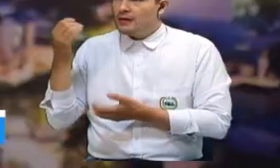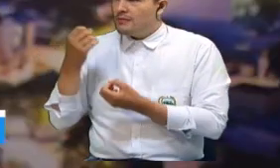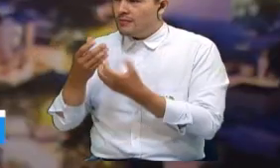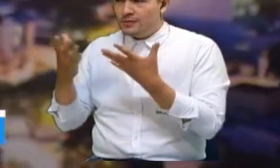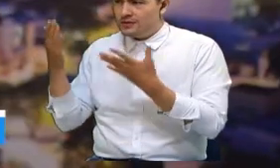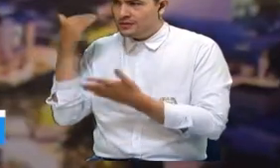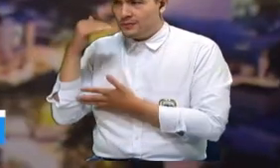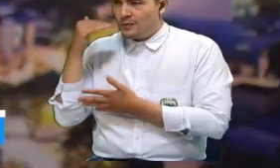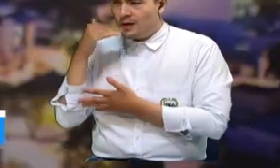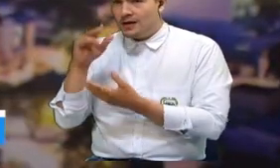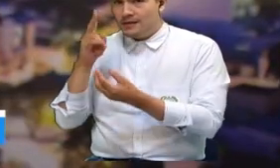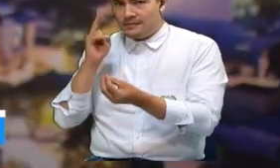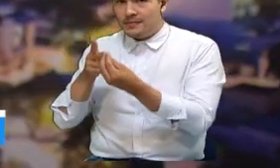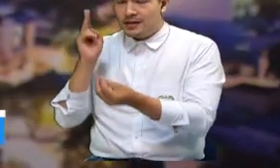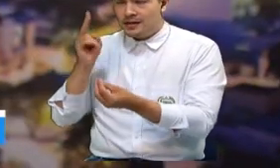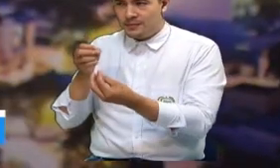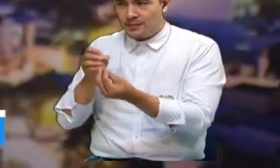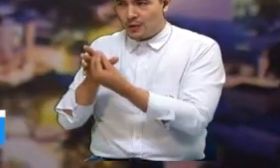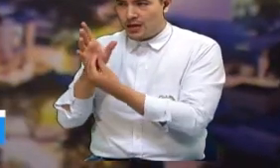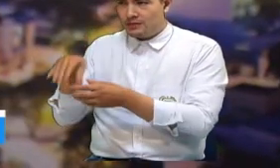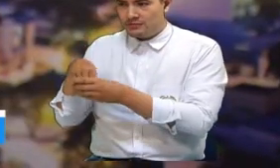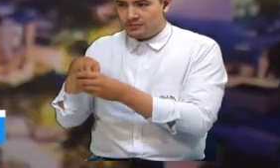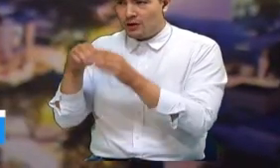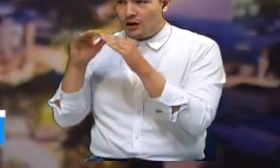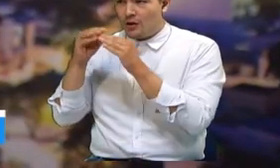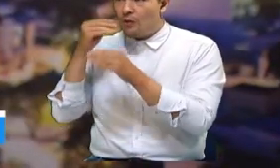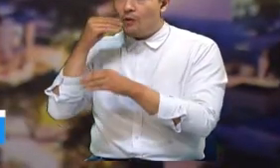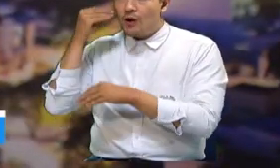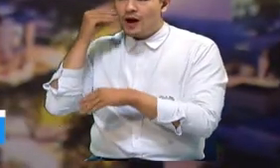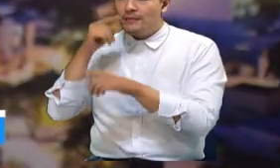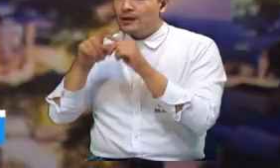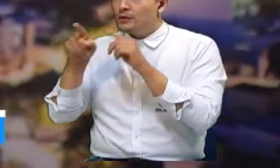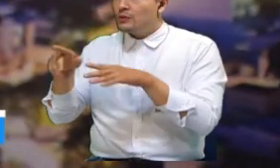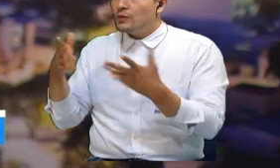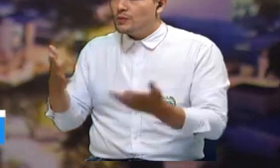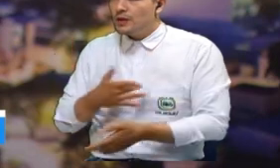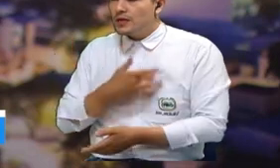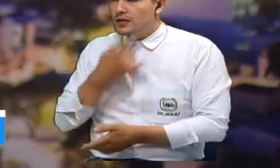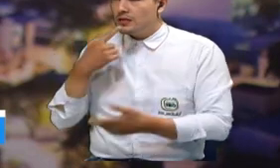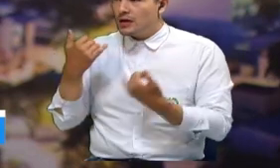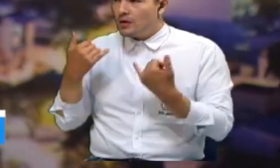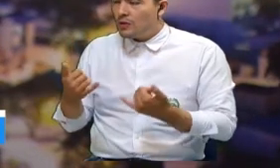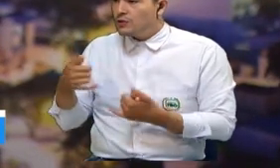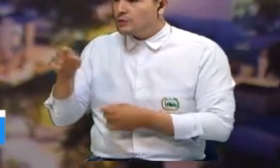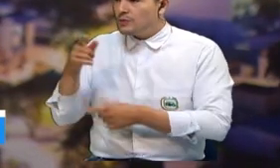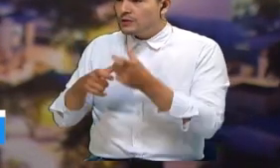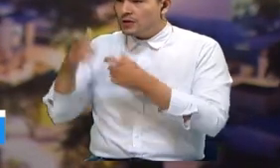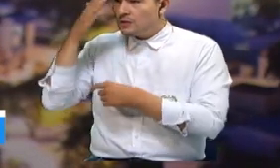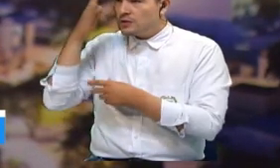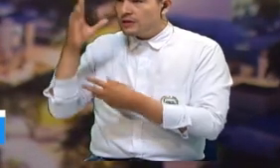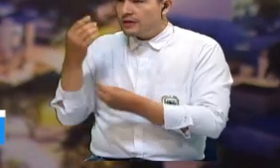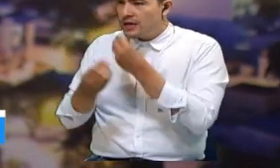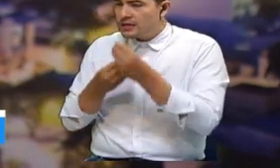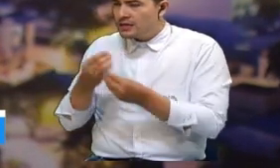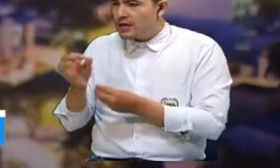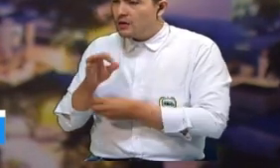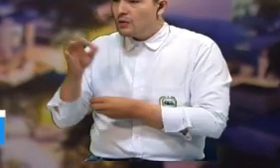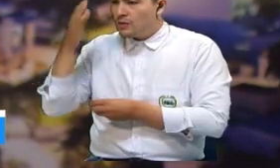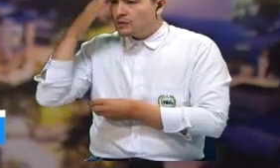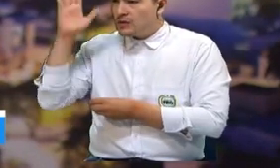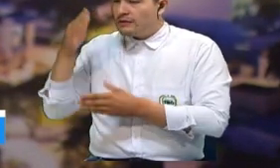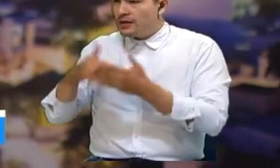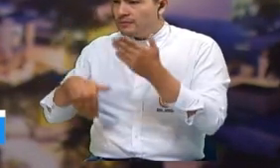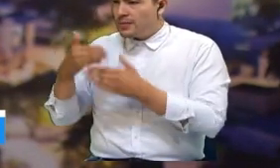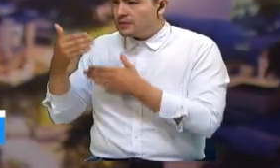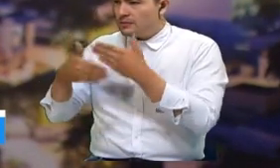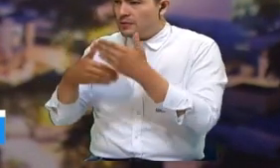que son víctimas de la violencia. ¿Qué decirles hoy a aquellas personas que no saben qué hacer o no saben por dónde iniciar con un